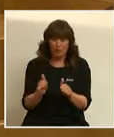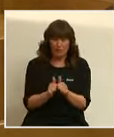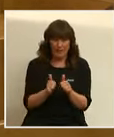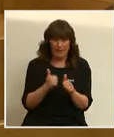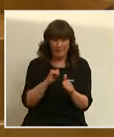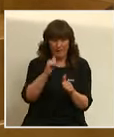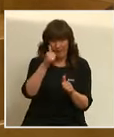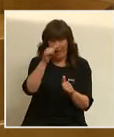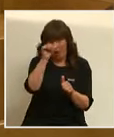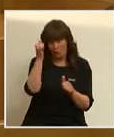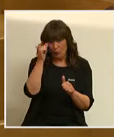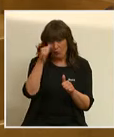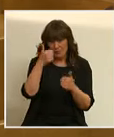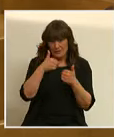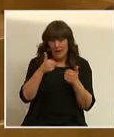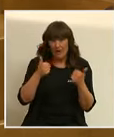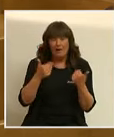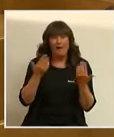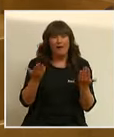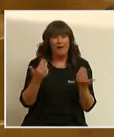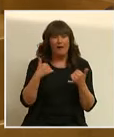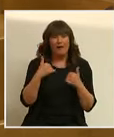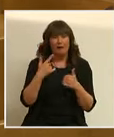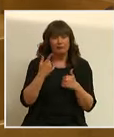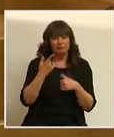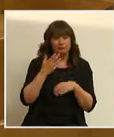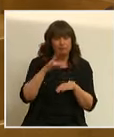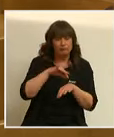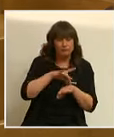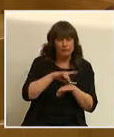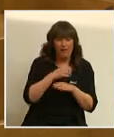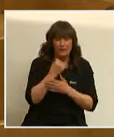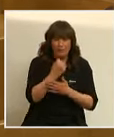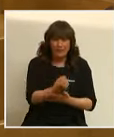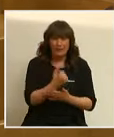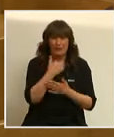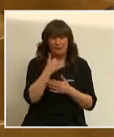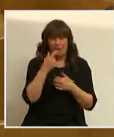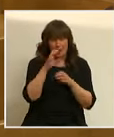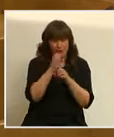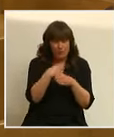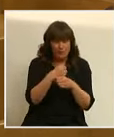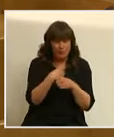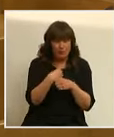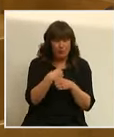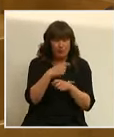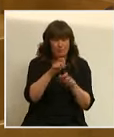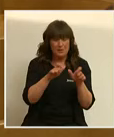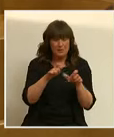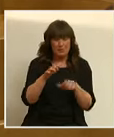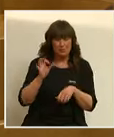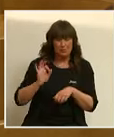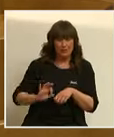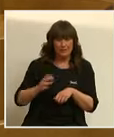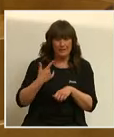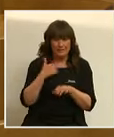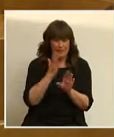autopsia, facultativos y ayudantes de laboratorio, profesionales de la psicología y el trabajo